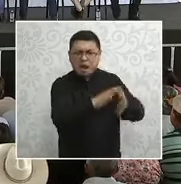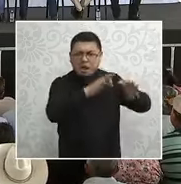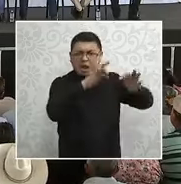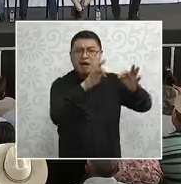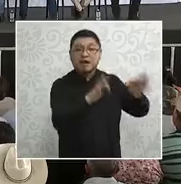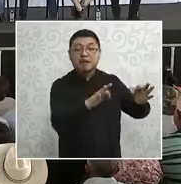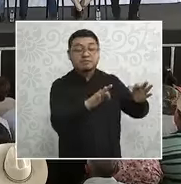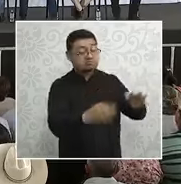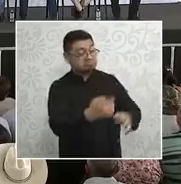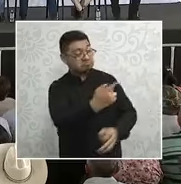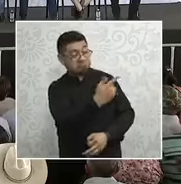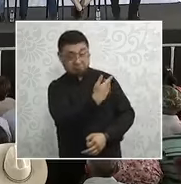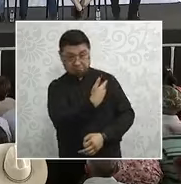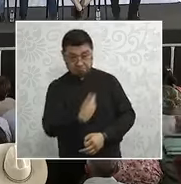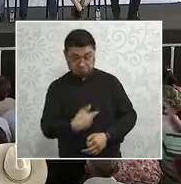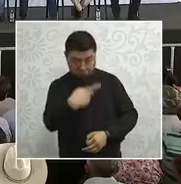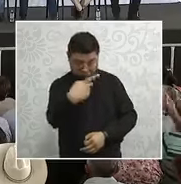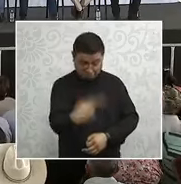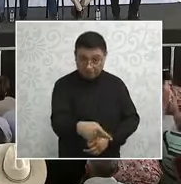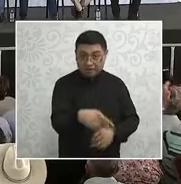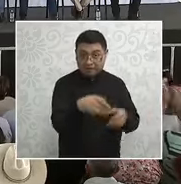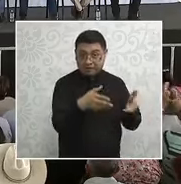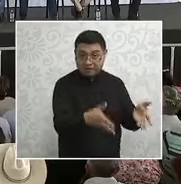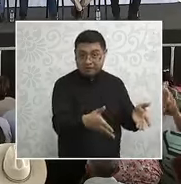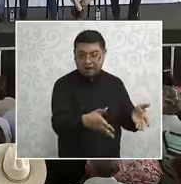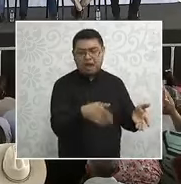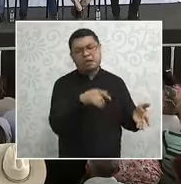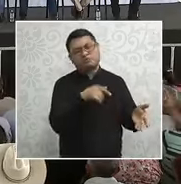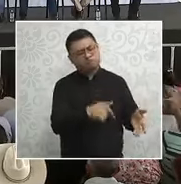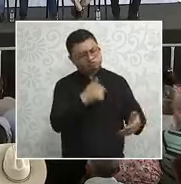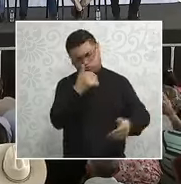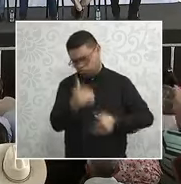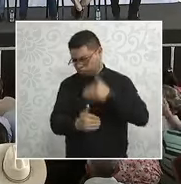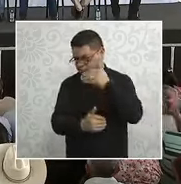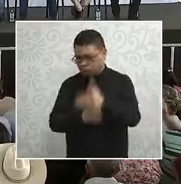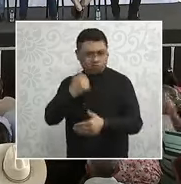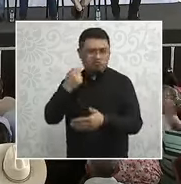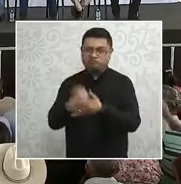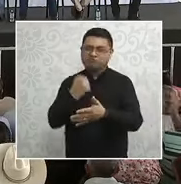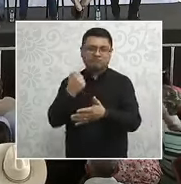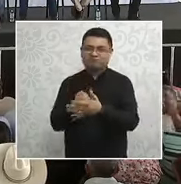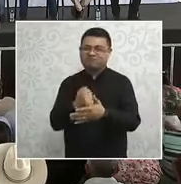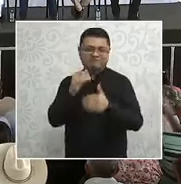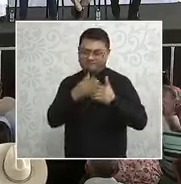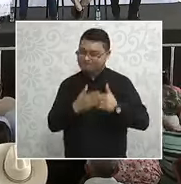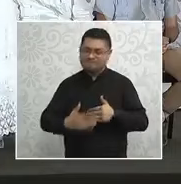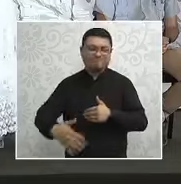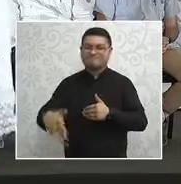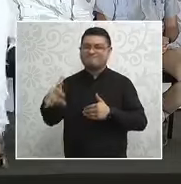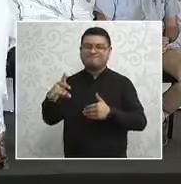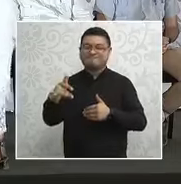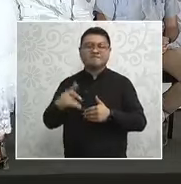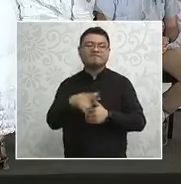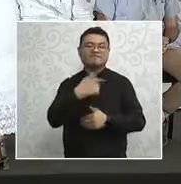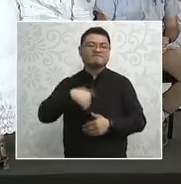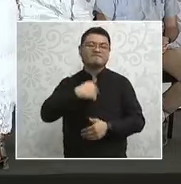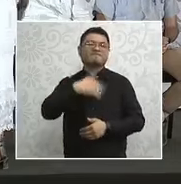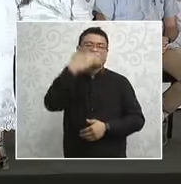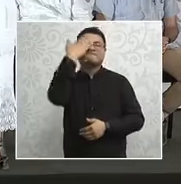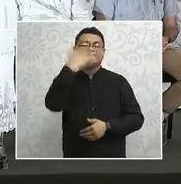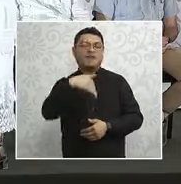es que la gente te aplaude y te quiere tanto decía Lincoln que después de los 35 y estaba ya casi para